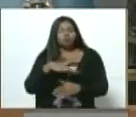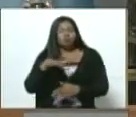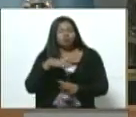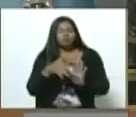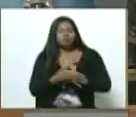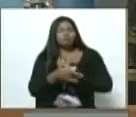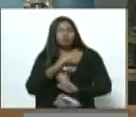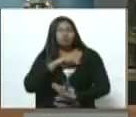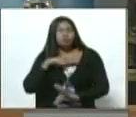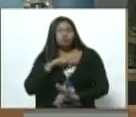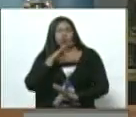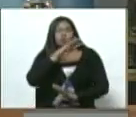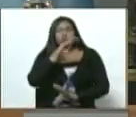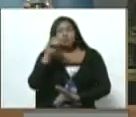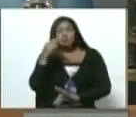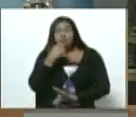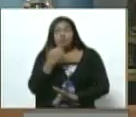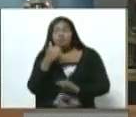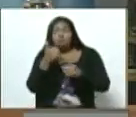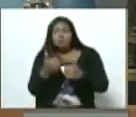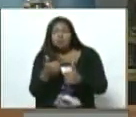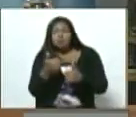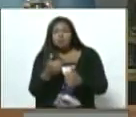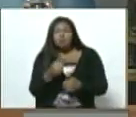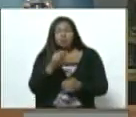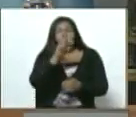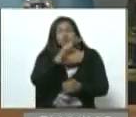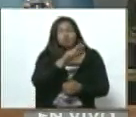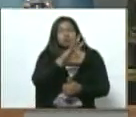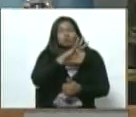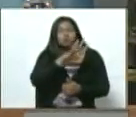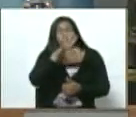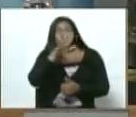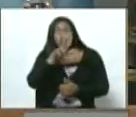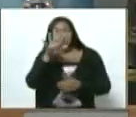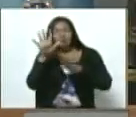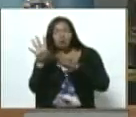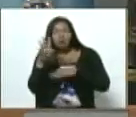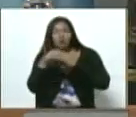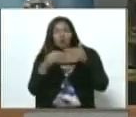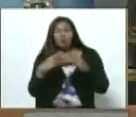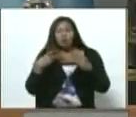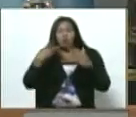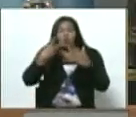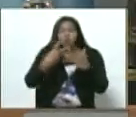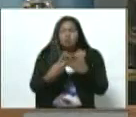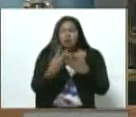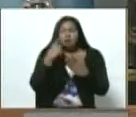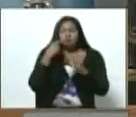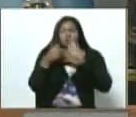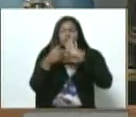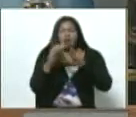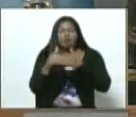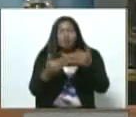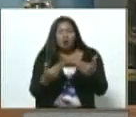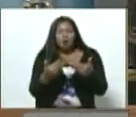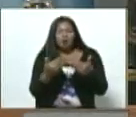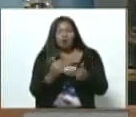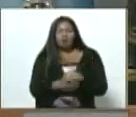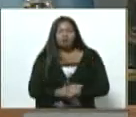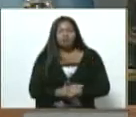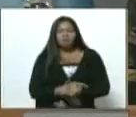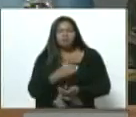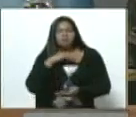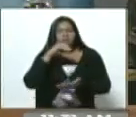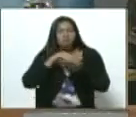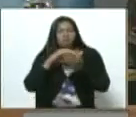de 400, como usted bien lo dijo, 434 ciudadanos que voluntariamente se postularon para